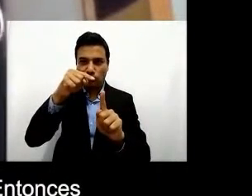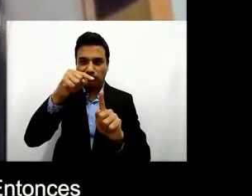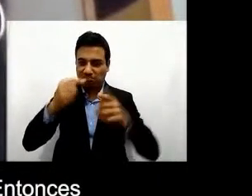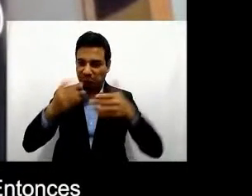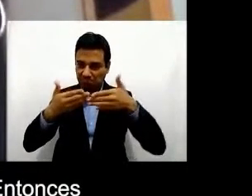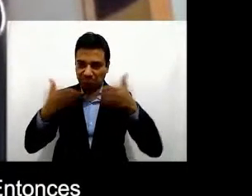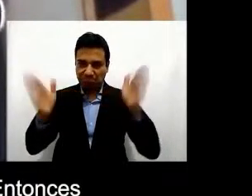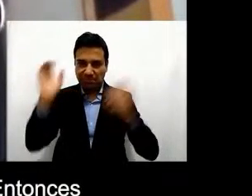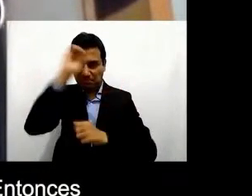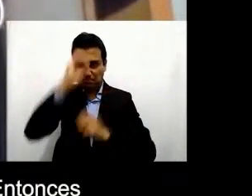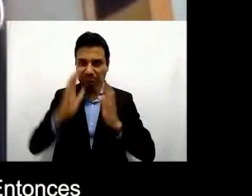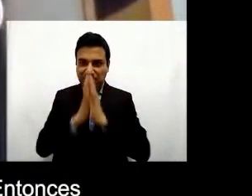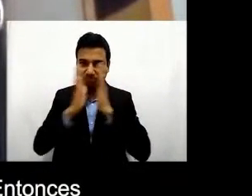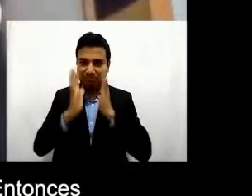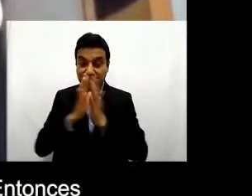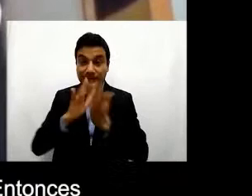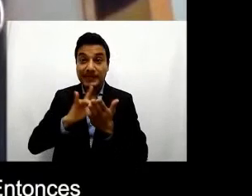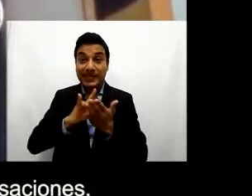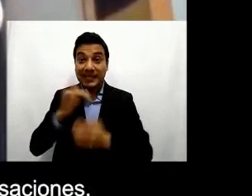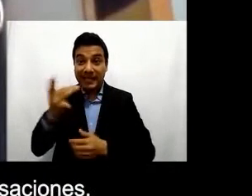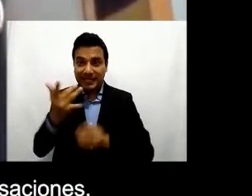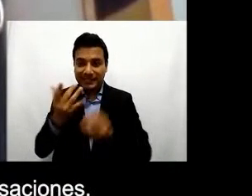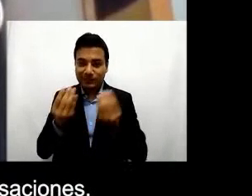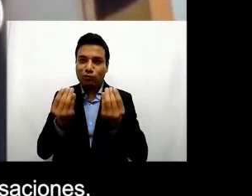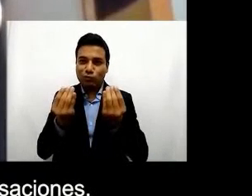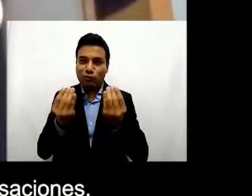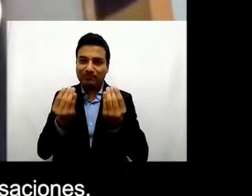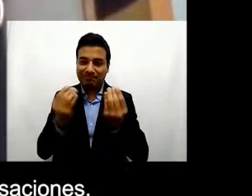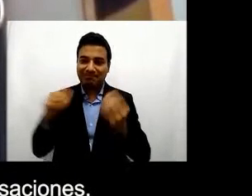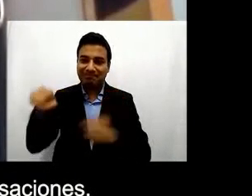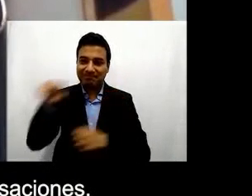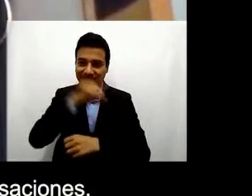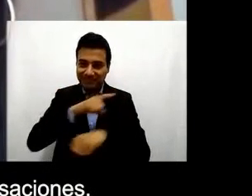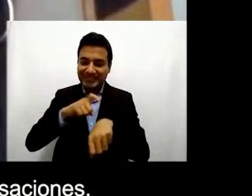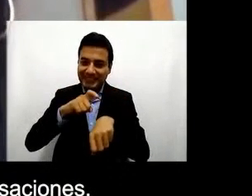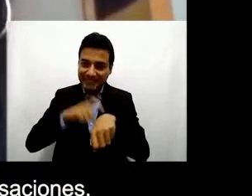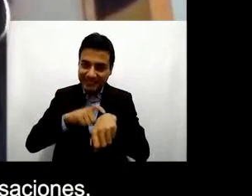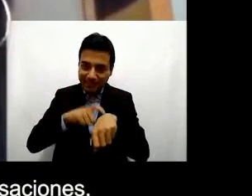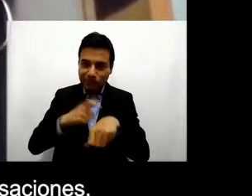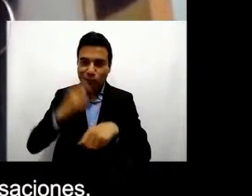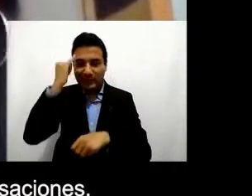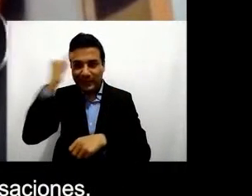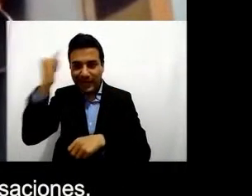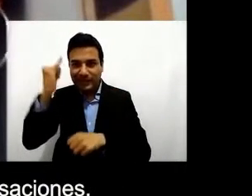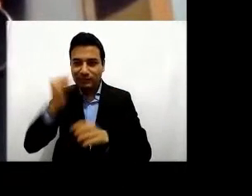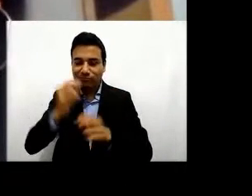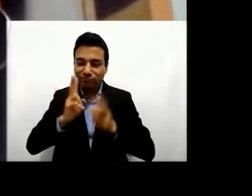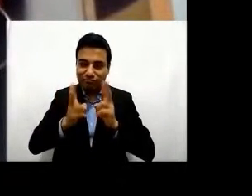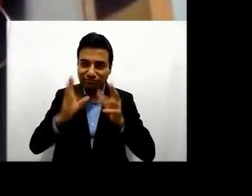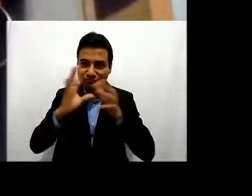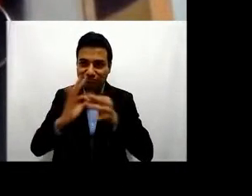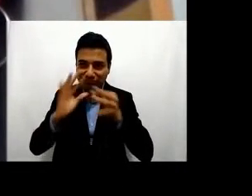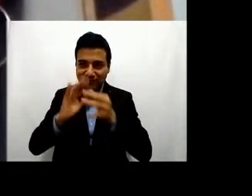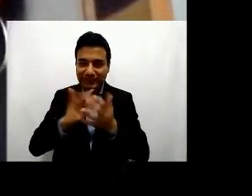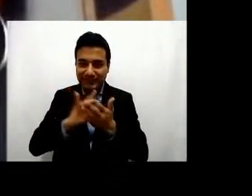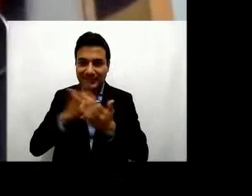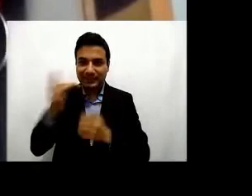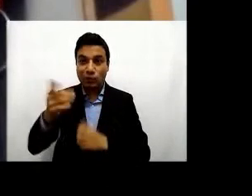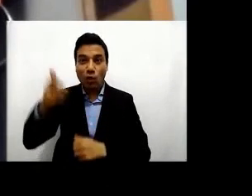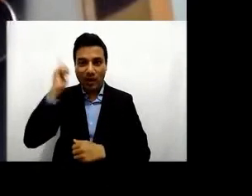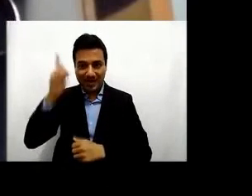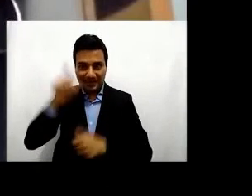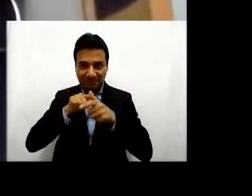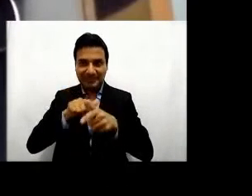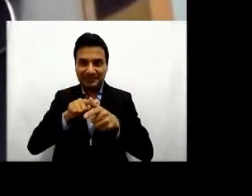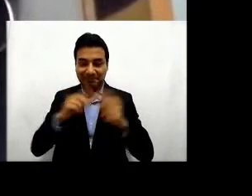Entonces, les agradezco mucho por su tiempo, por su conversación, por sus ideas y espero que nos sigamos viendo